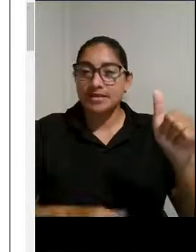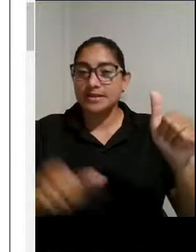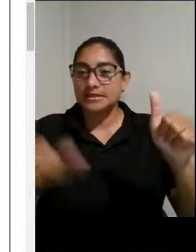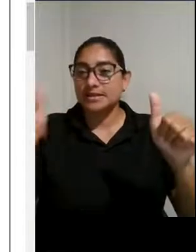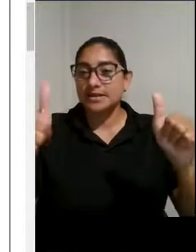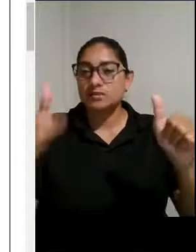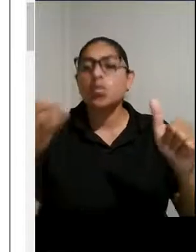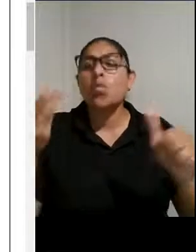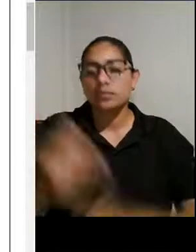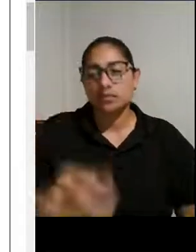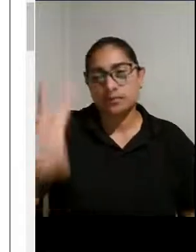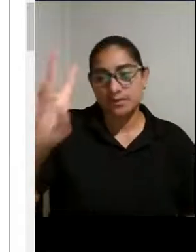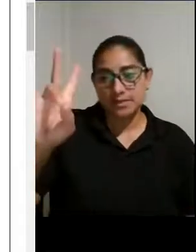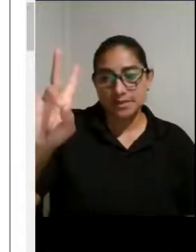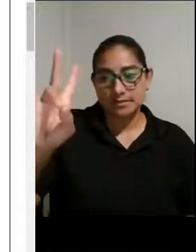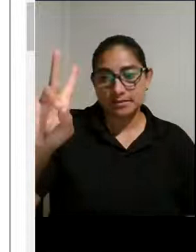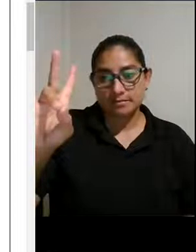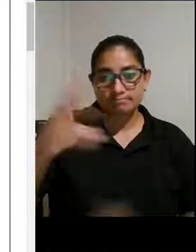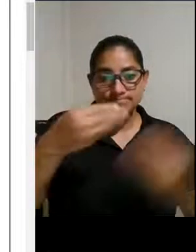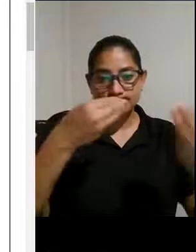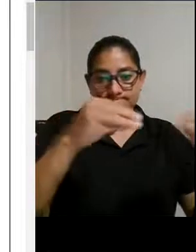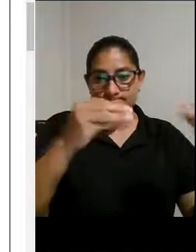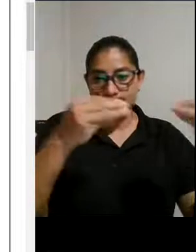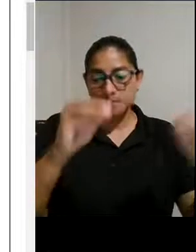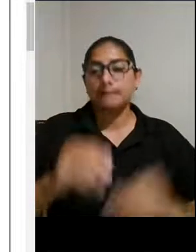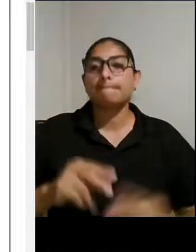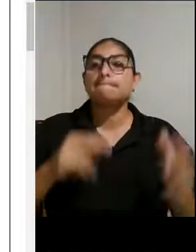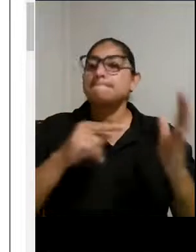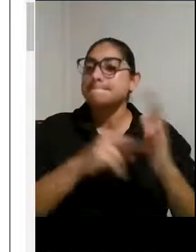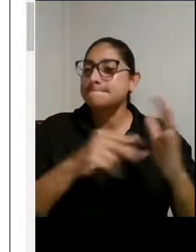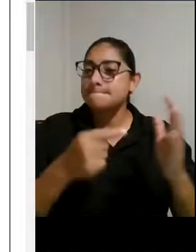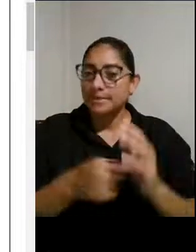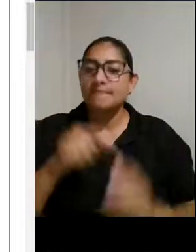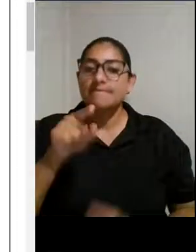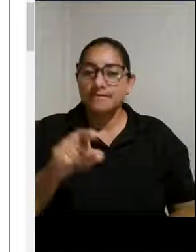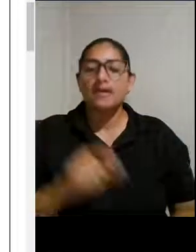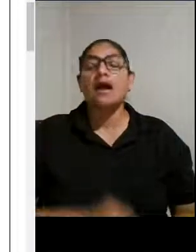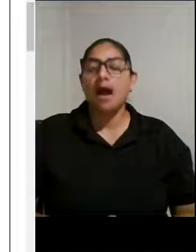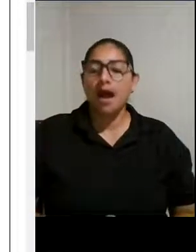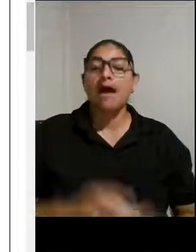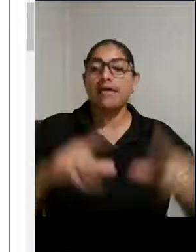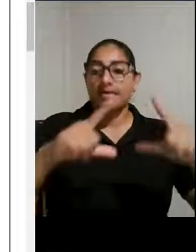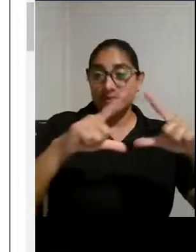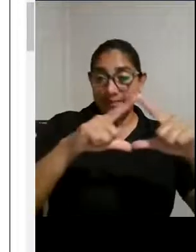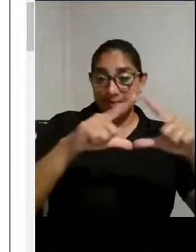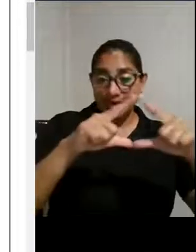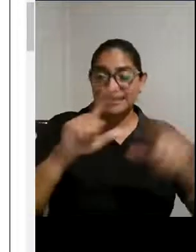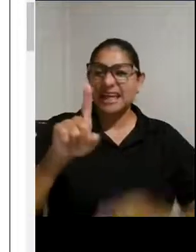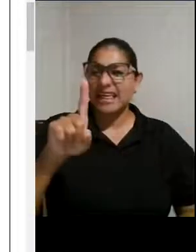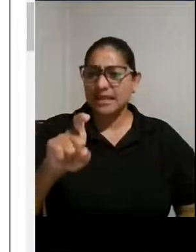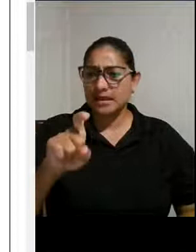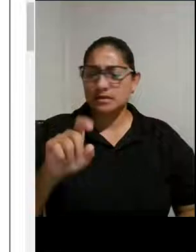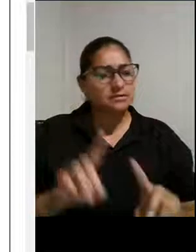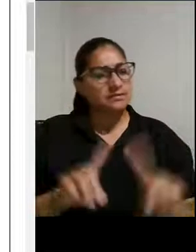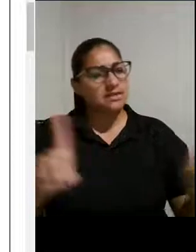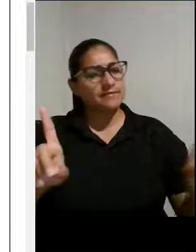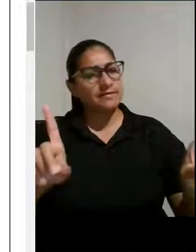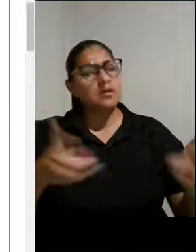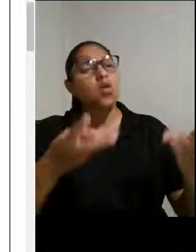7 artículos. Eso es lo que nos está indicando delta de X. ¿Cuál es la diferencia que hay entre una